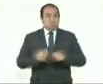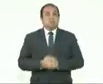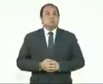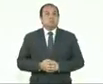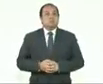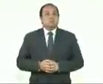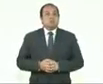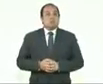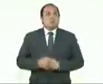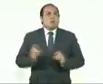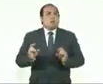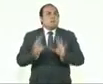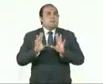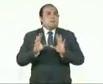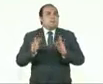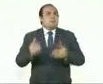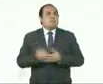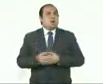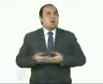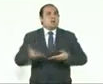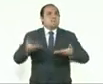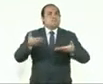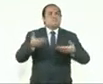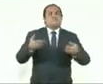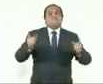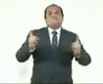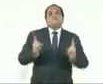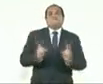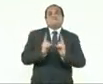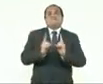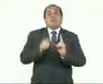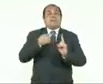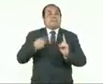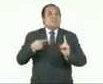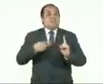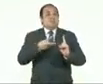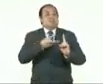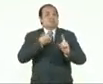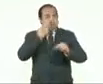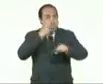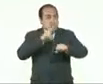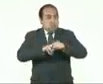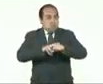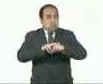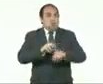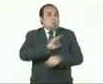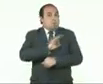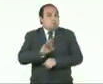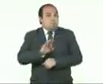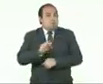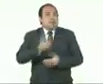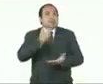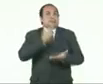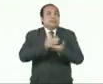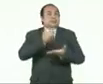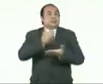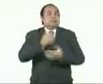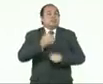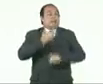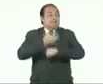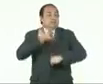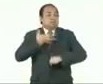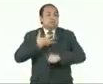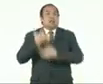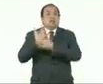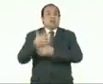la hora de presentar un delincuente pues realmente pueda tener el castigo que establece un